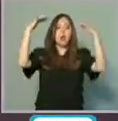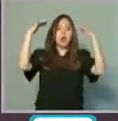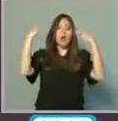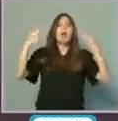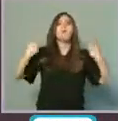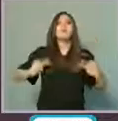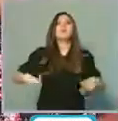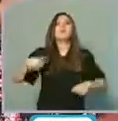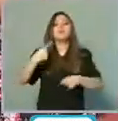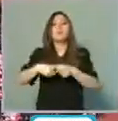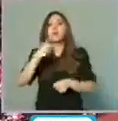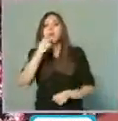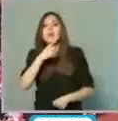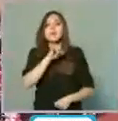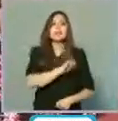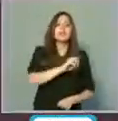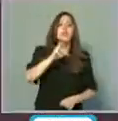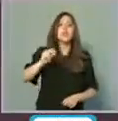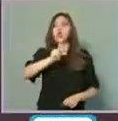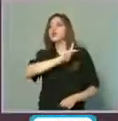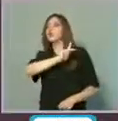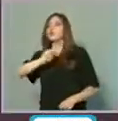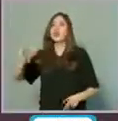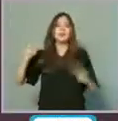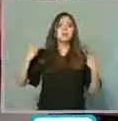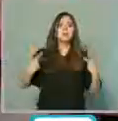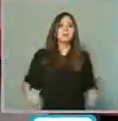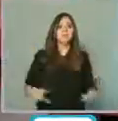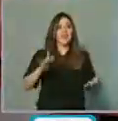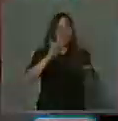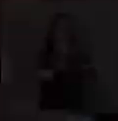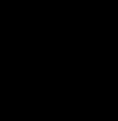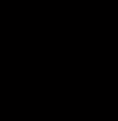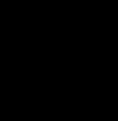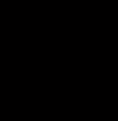diabetes, sin diabetes, para los que están a dieta, para Claro. todos. Así es. Muchas gracias, Gracias. Alicia.